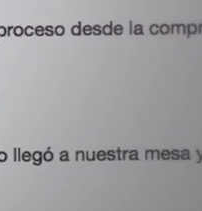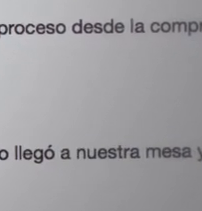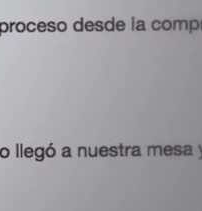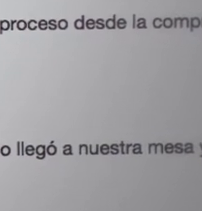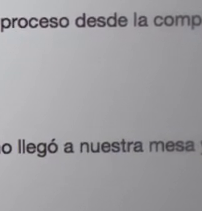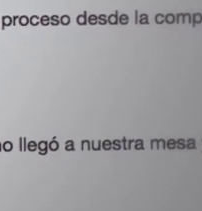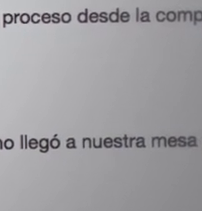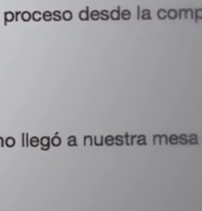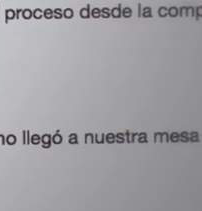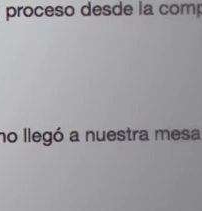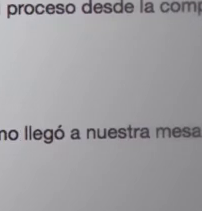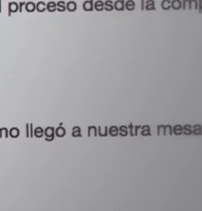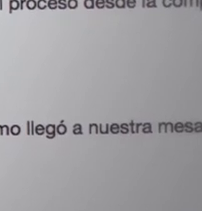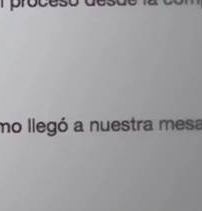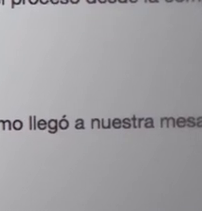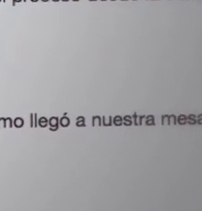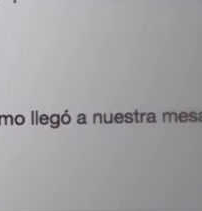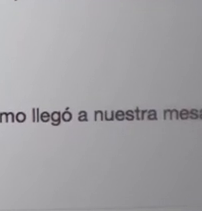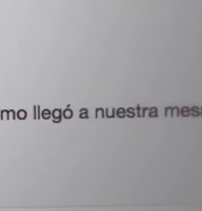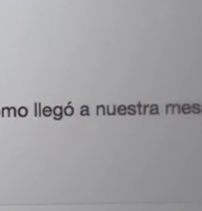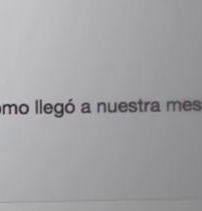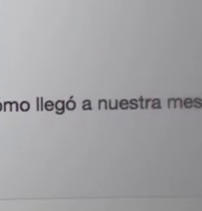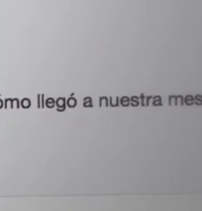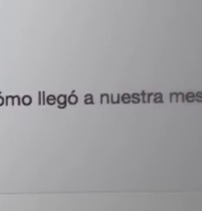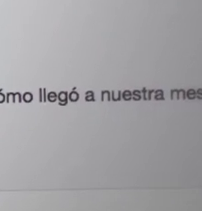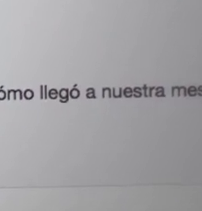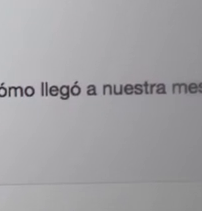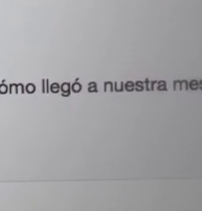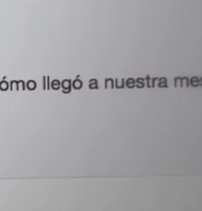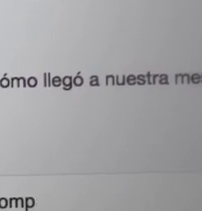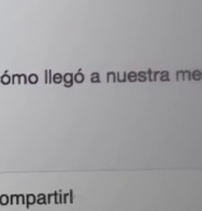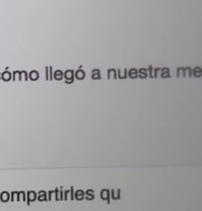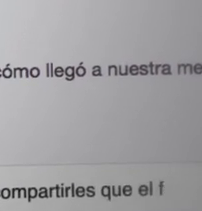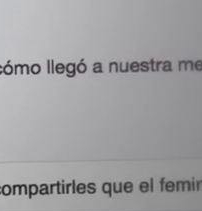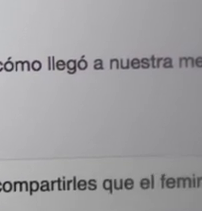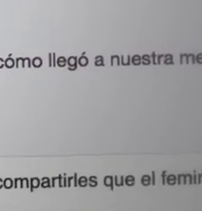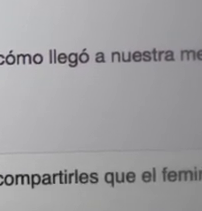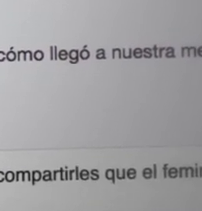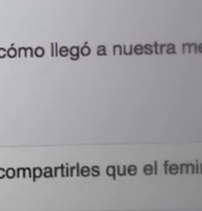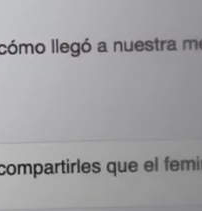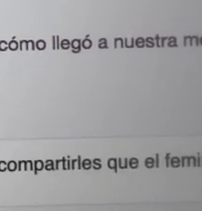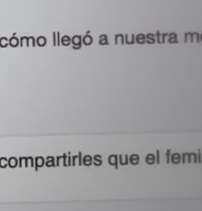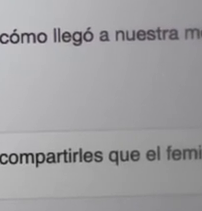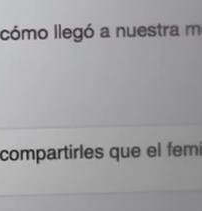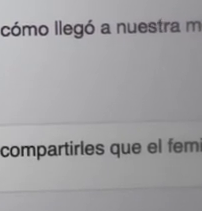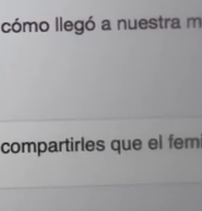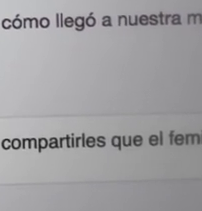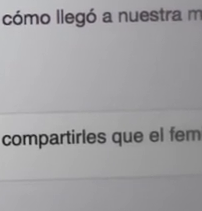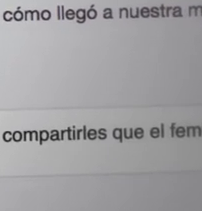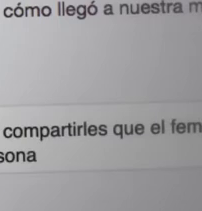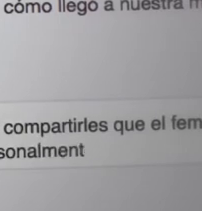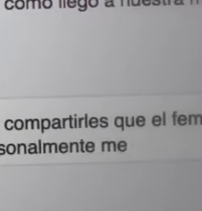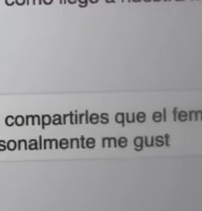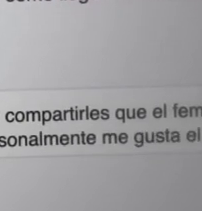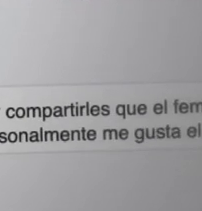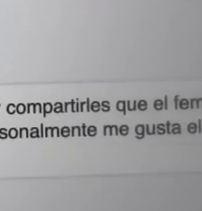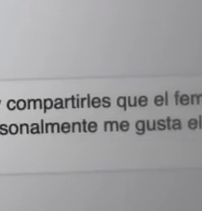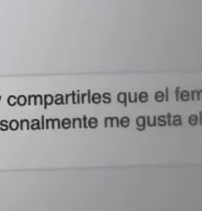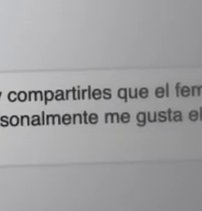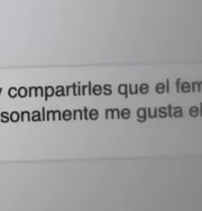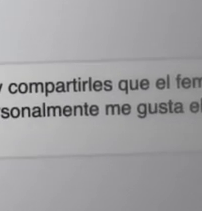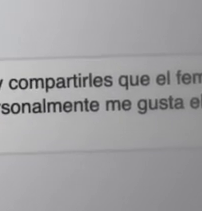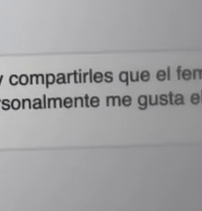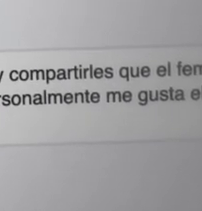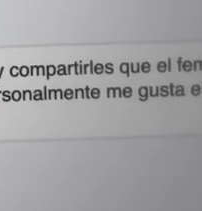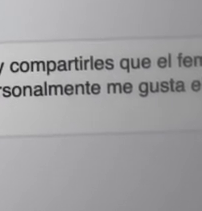las calles, ¿cómo maneja la gente, verdad? Y entonces, el hecho de interactuar y subir, digamos,